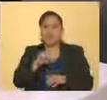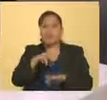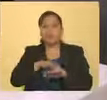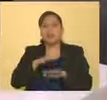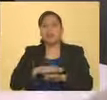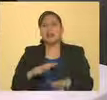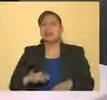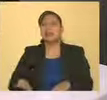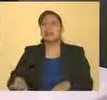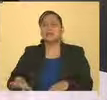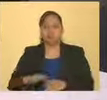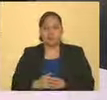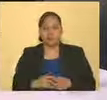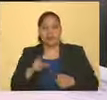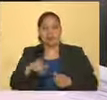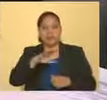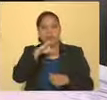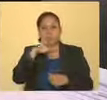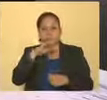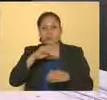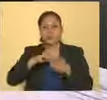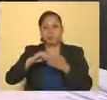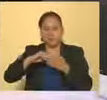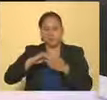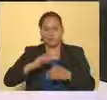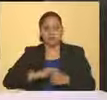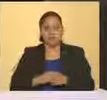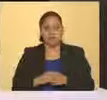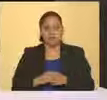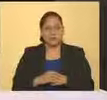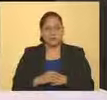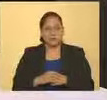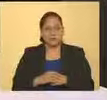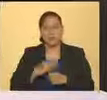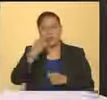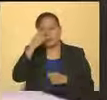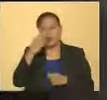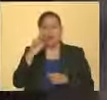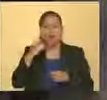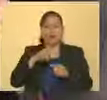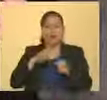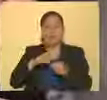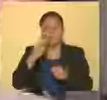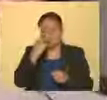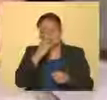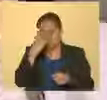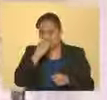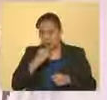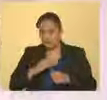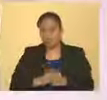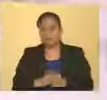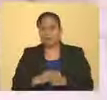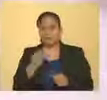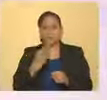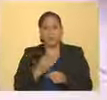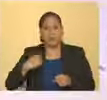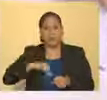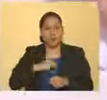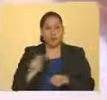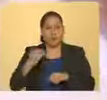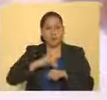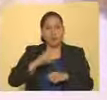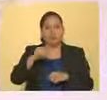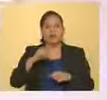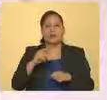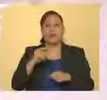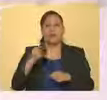Claro. Esta es la cebollita. Cebollita morada. Para darle colorcito. ¡Qué rico, oigan! Vamos a agregarle. Natural, a mí,